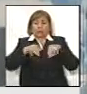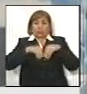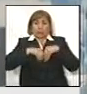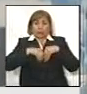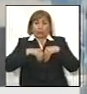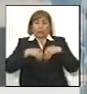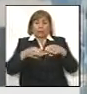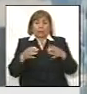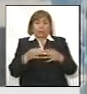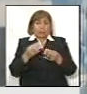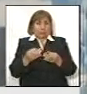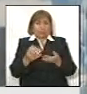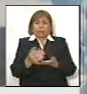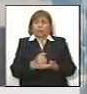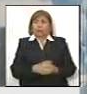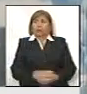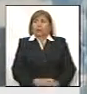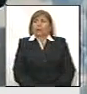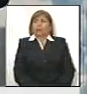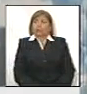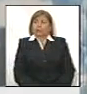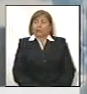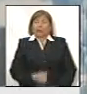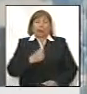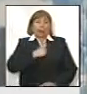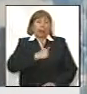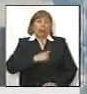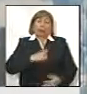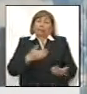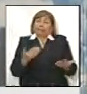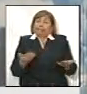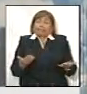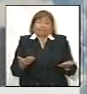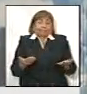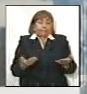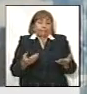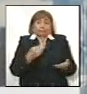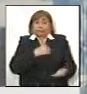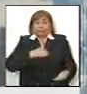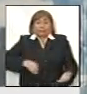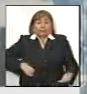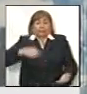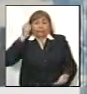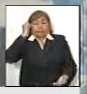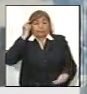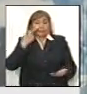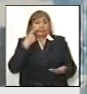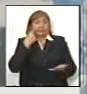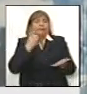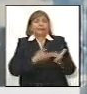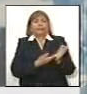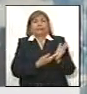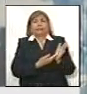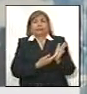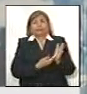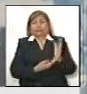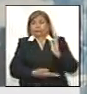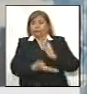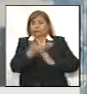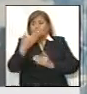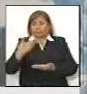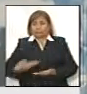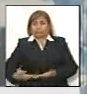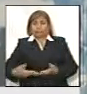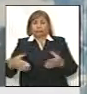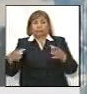ley de rescate financiero. Lamentablemente el Ejecutivo no nos entendió y la observó. Regresó esa ley acá